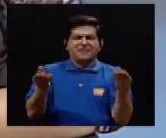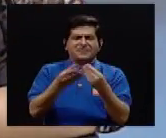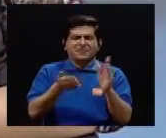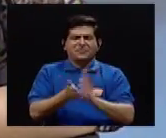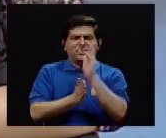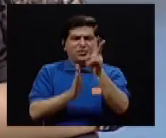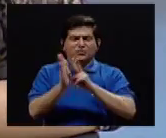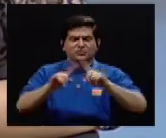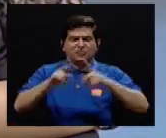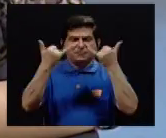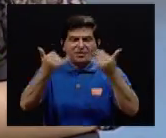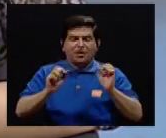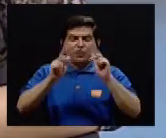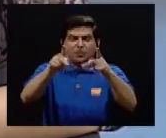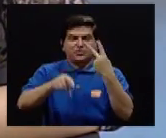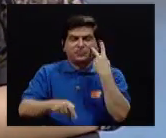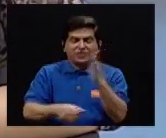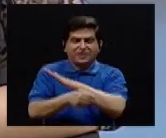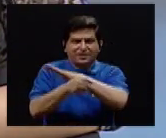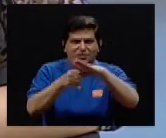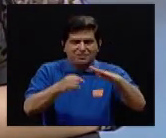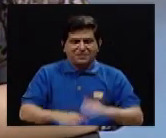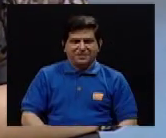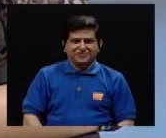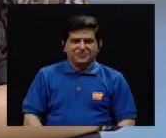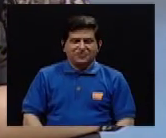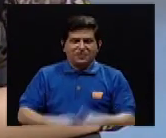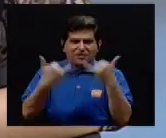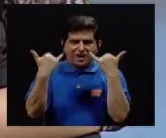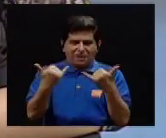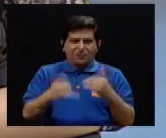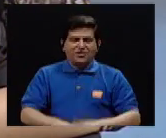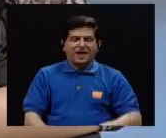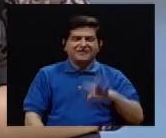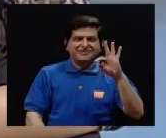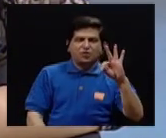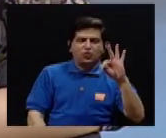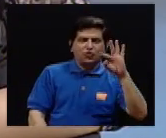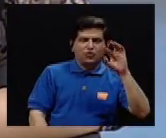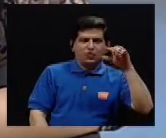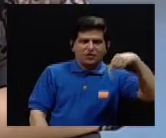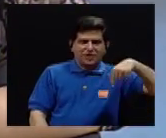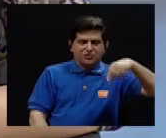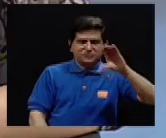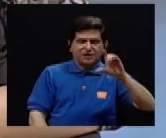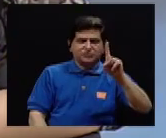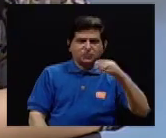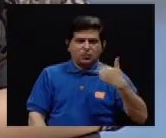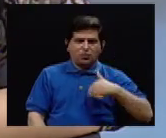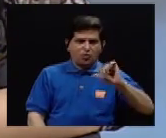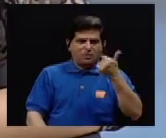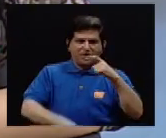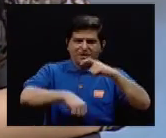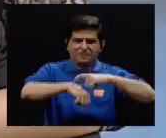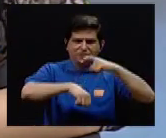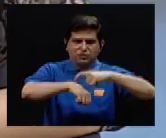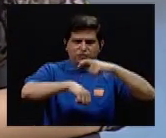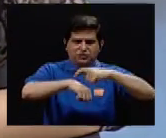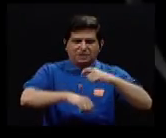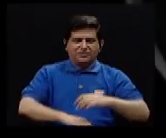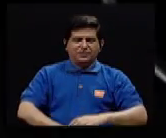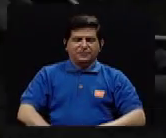la producción del documental, pero ahora tenemos la oportunidad de verlo completo. Entonces queda con ustedes Teodoro Quidós Castro, Un hombre de otro tiempo.